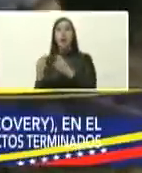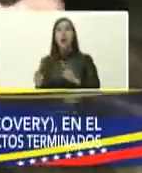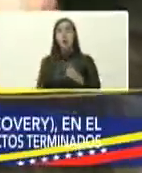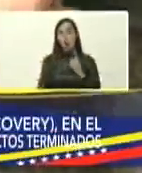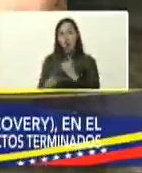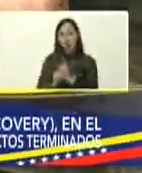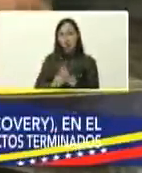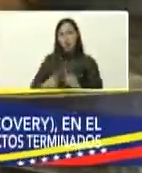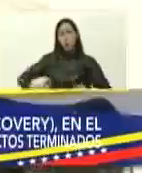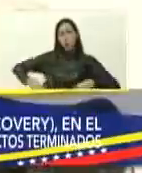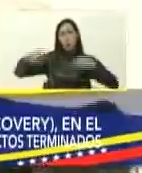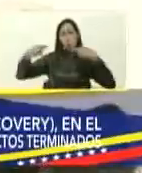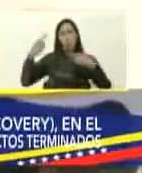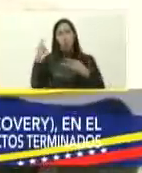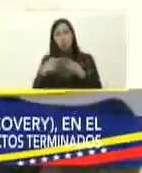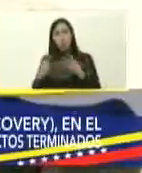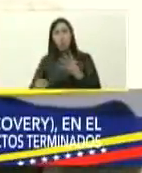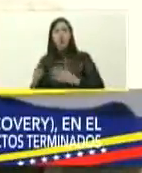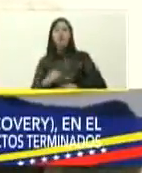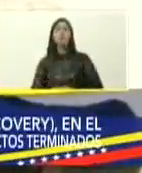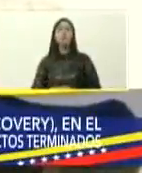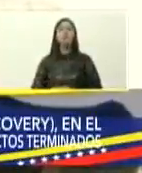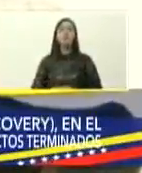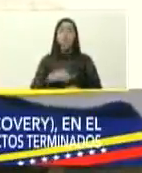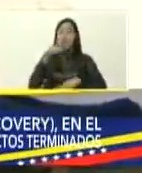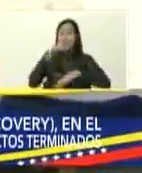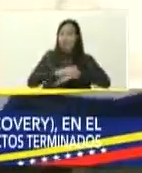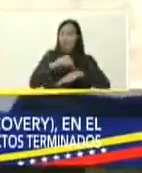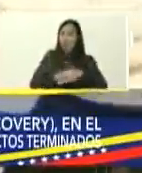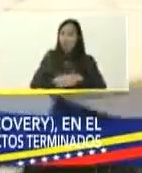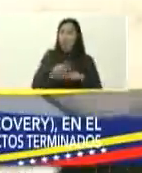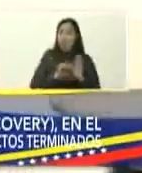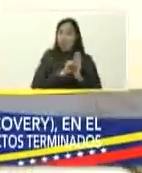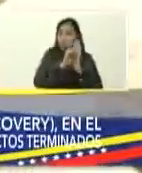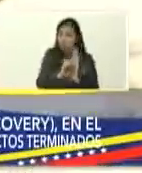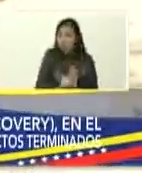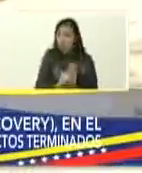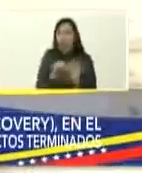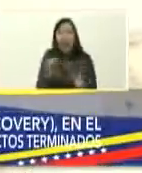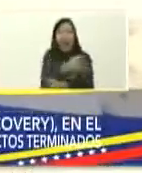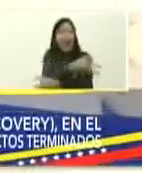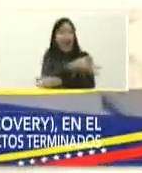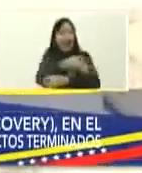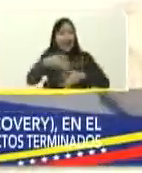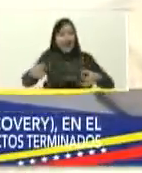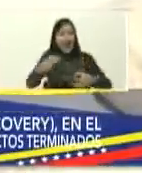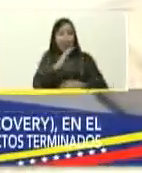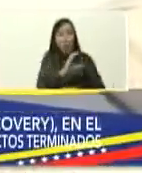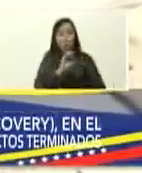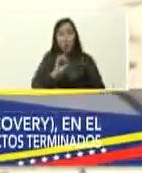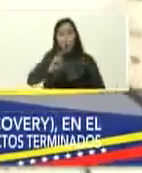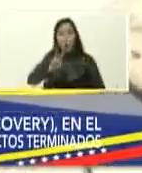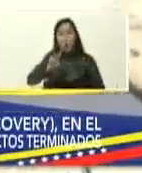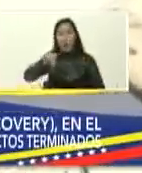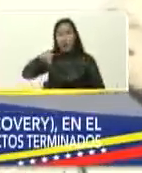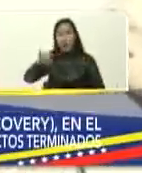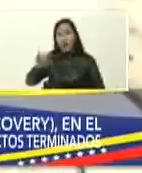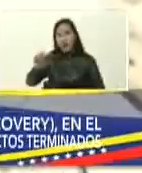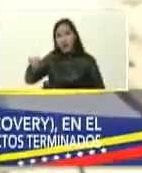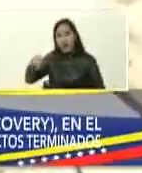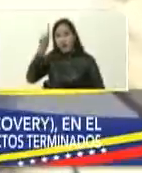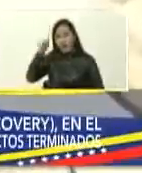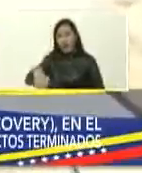mercados internacionales. Nuestras botas están certificadas bajo la norma COVENIN 39-2003, bajo la norma PDVSA